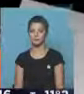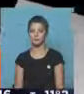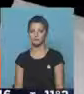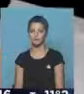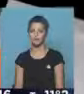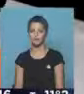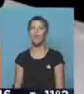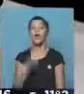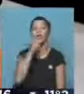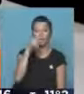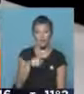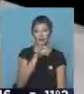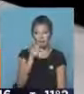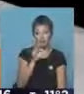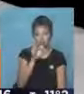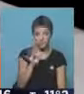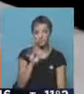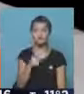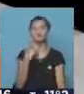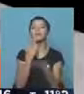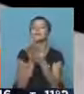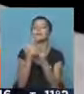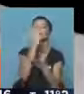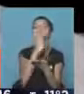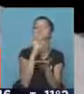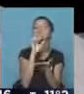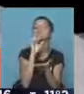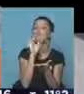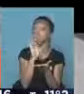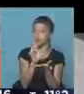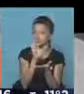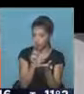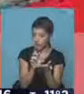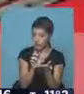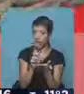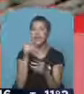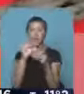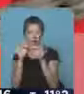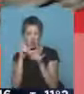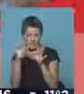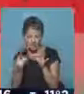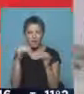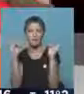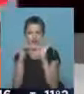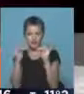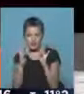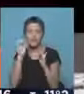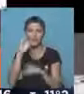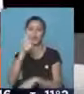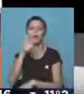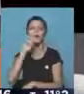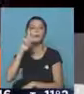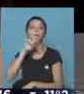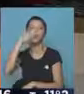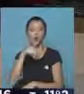En el caso de WannaCry, se exigían $300 en la moneda digital Bitcoin a cambio de la clave para